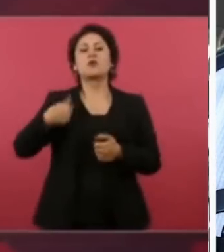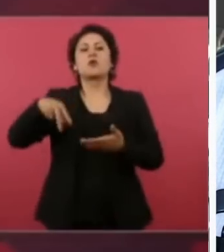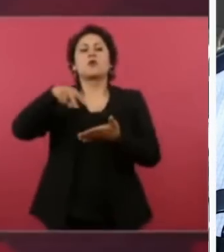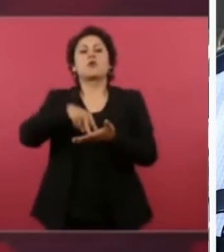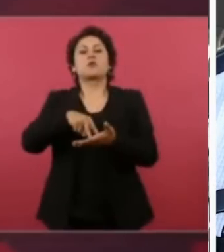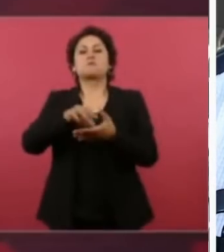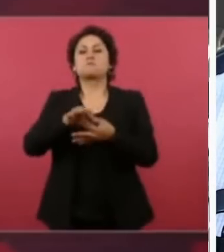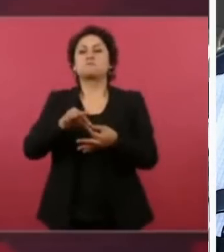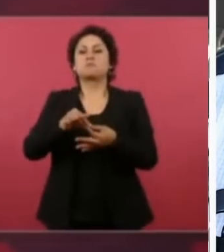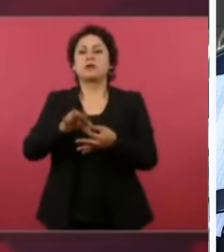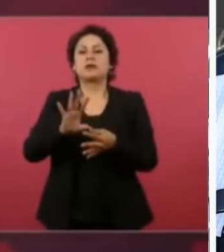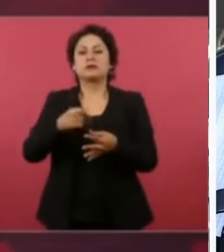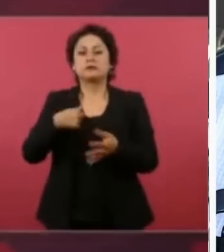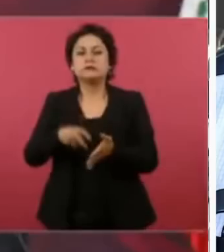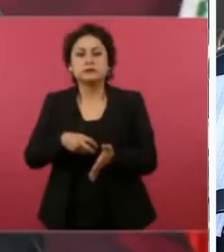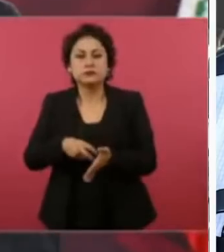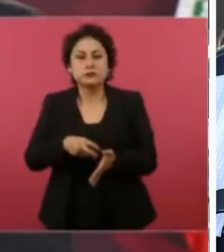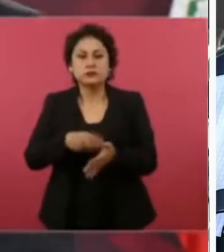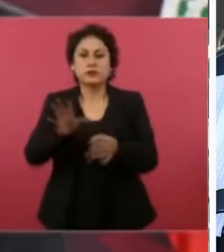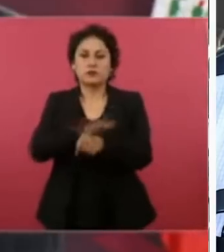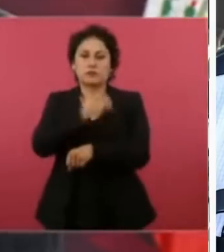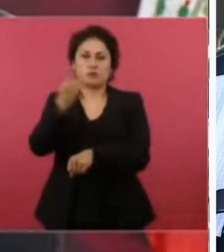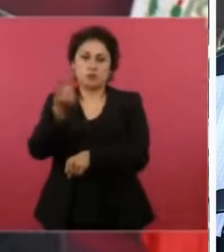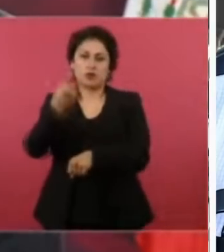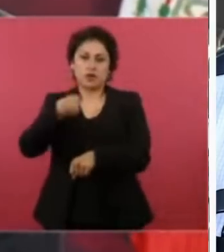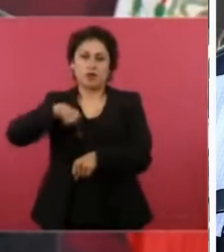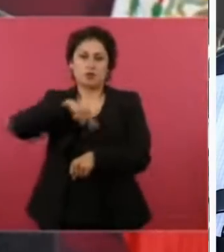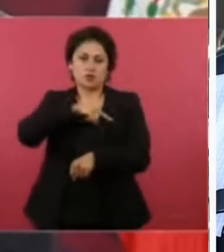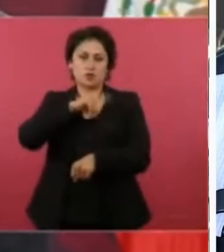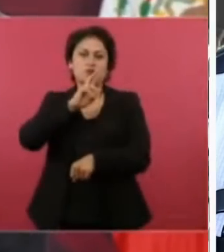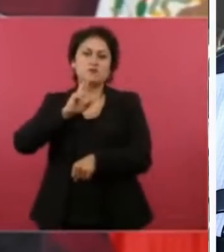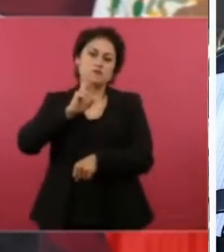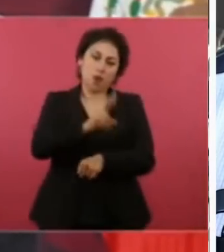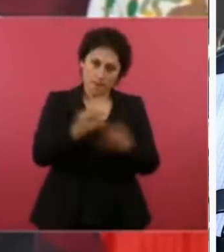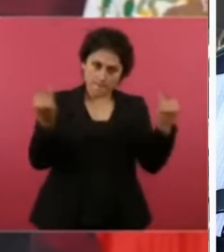escrito, porque íbamos a responder igual.